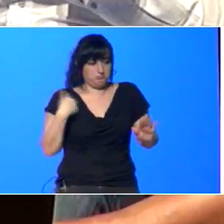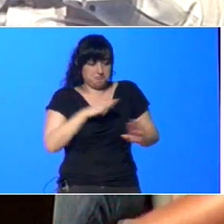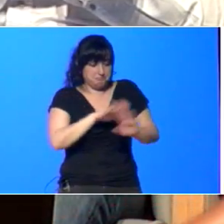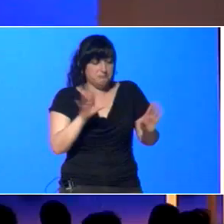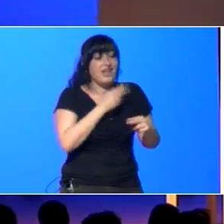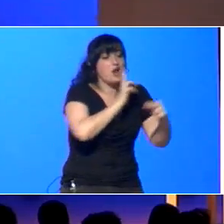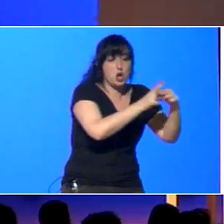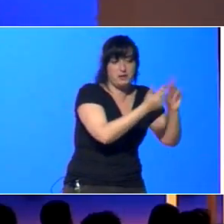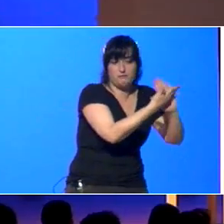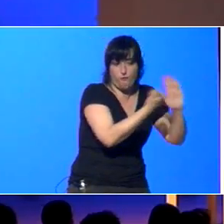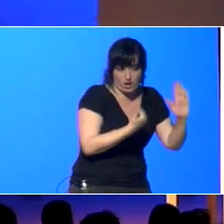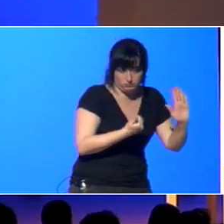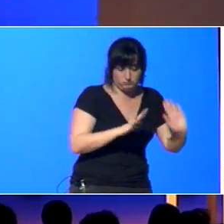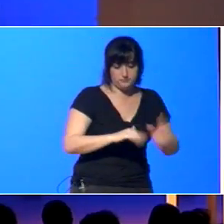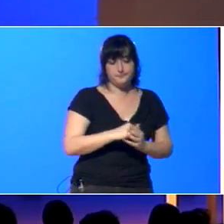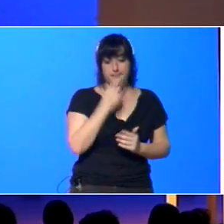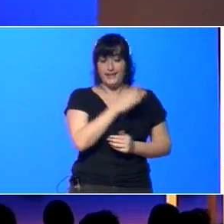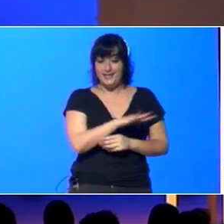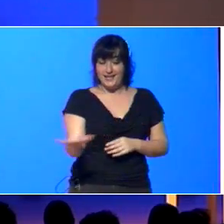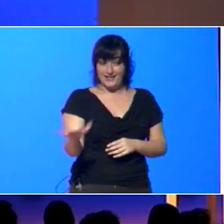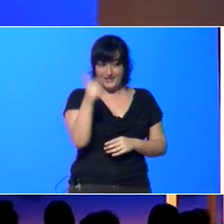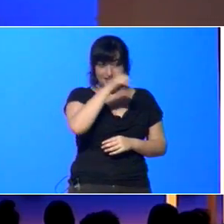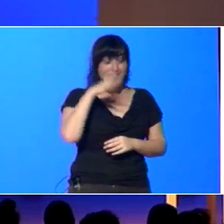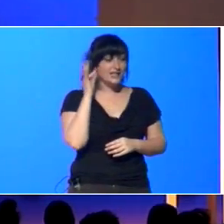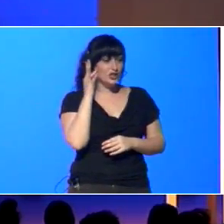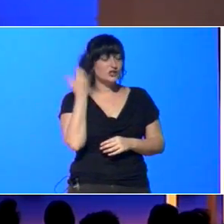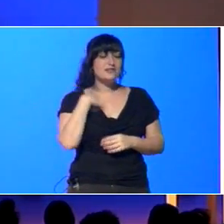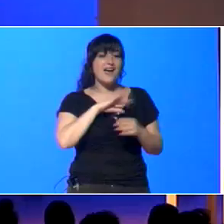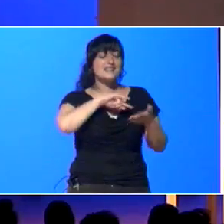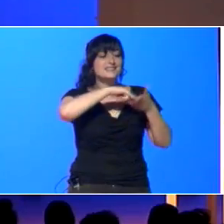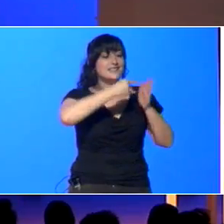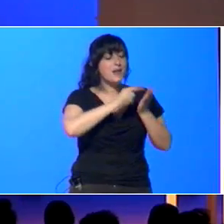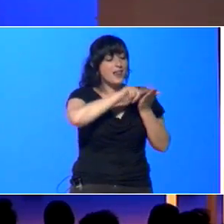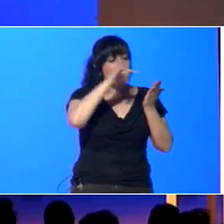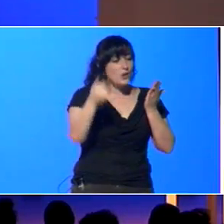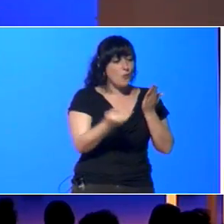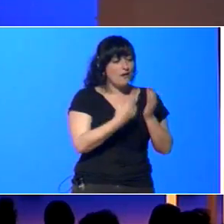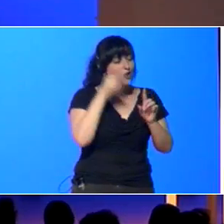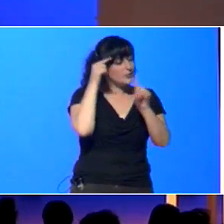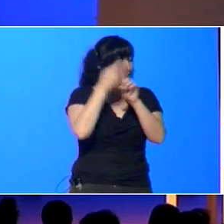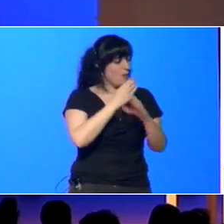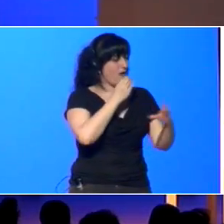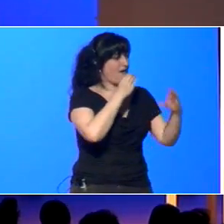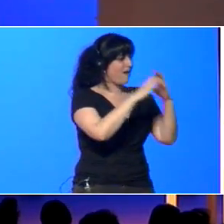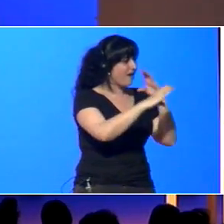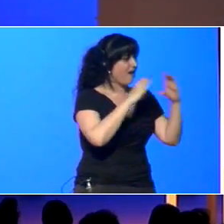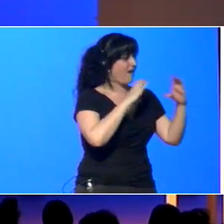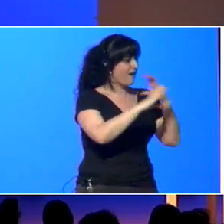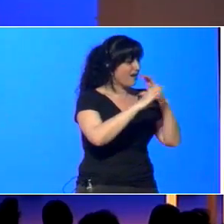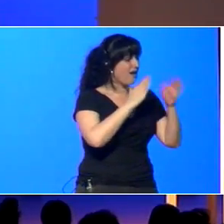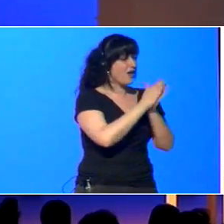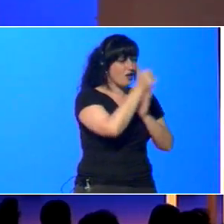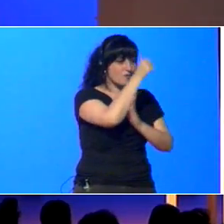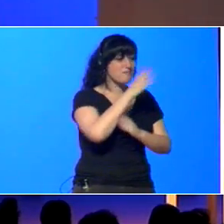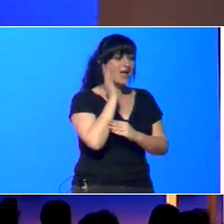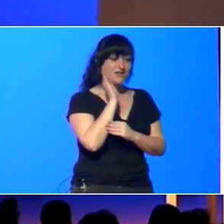Los niños del colegio han aprendido métodos de lenguaje para comunicarse perfectamente con estos compañeros. No tienen